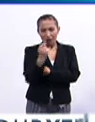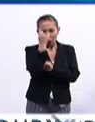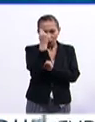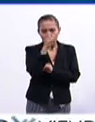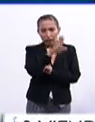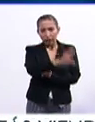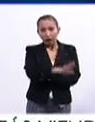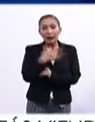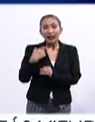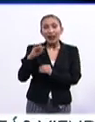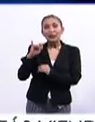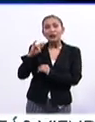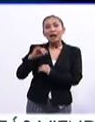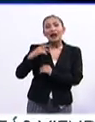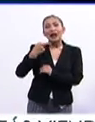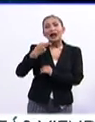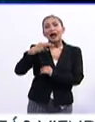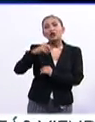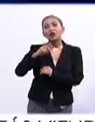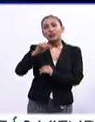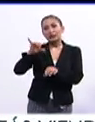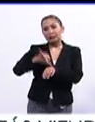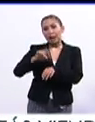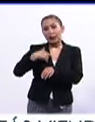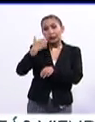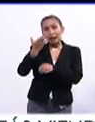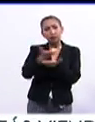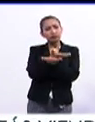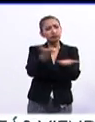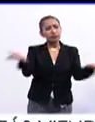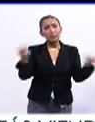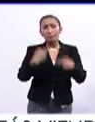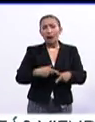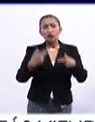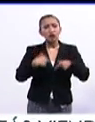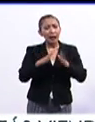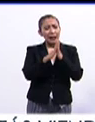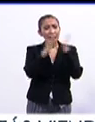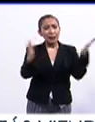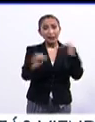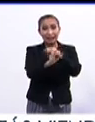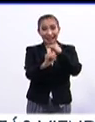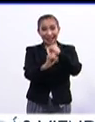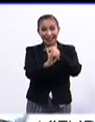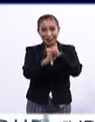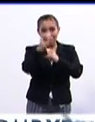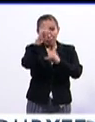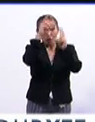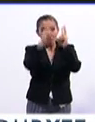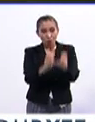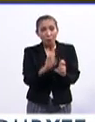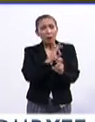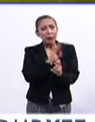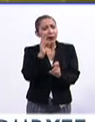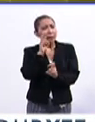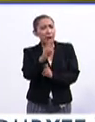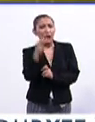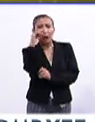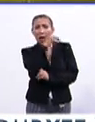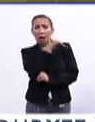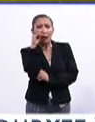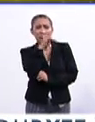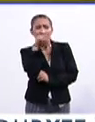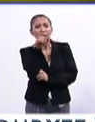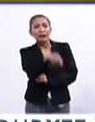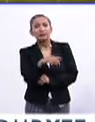y la editorial grano de sal decidieron poner a disposición del público la versión digital del ejemplar que puede conseguir de manera